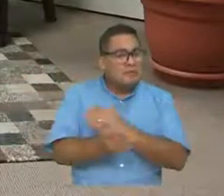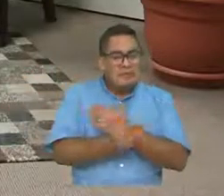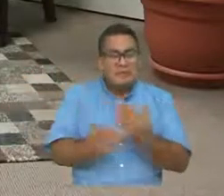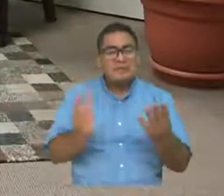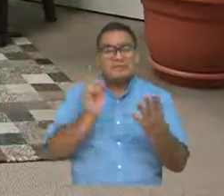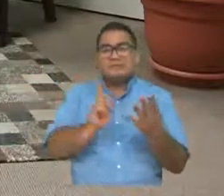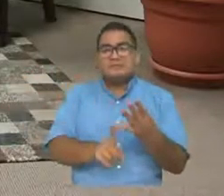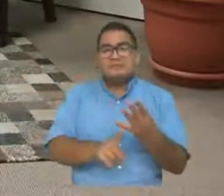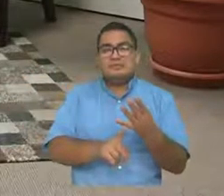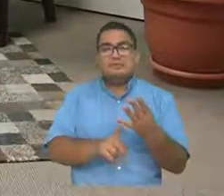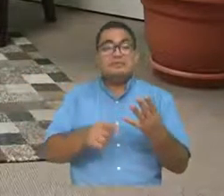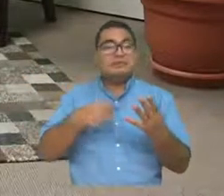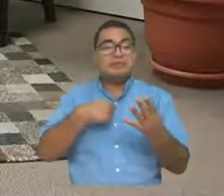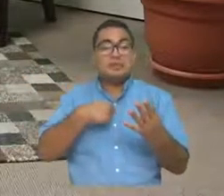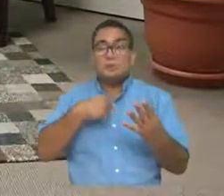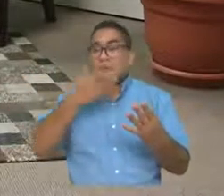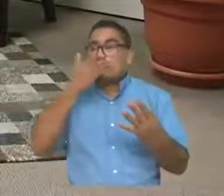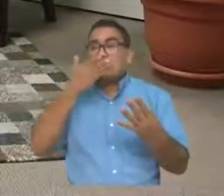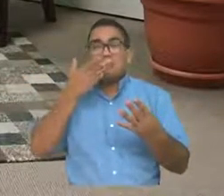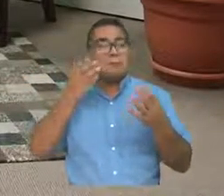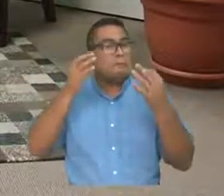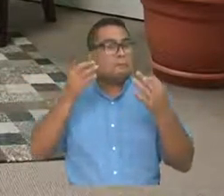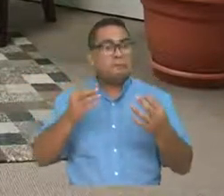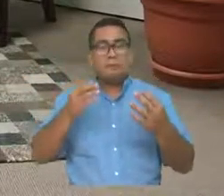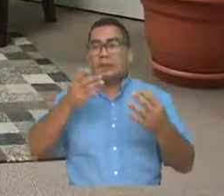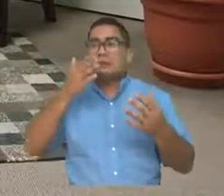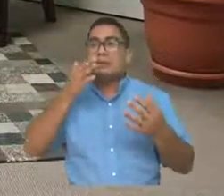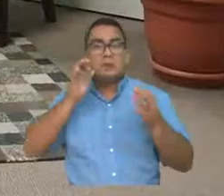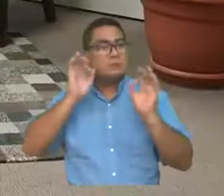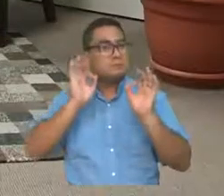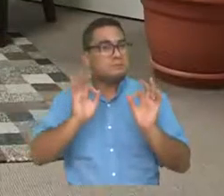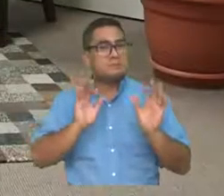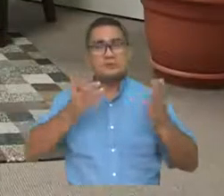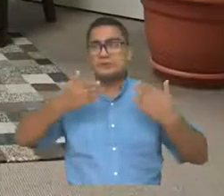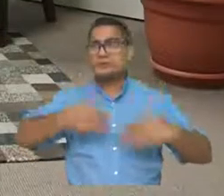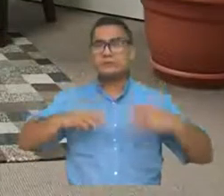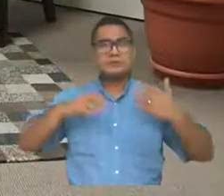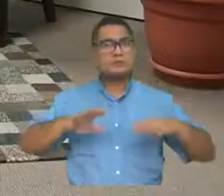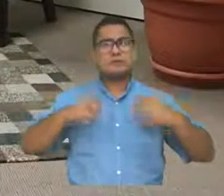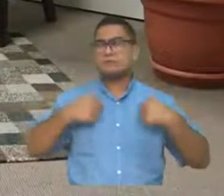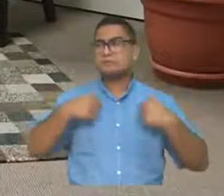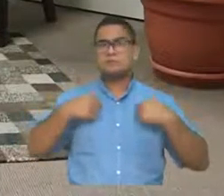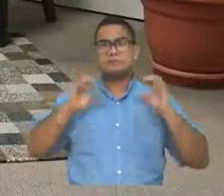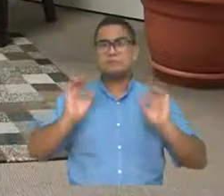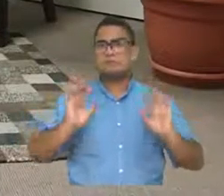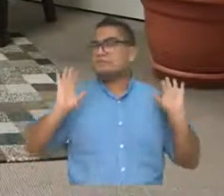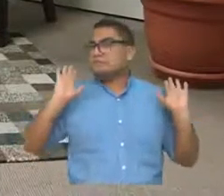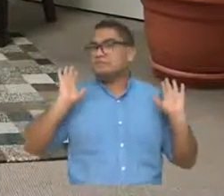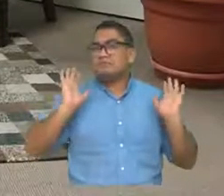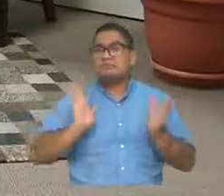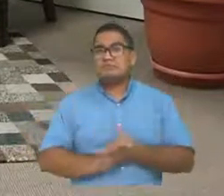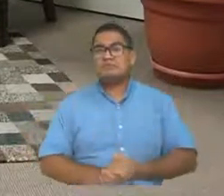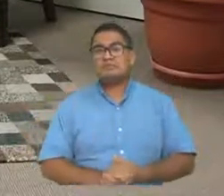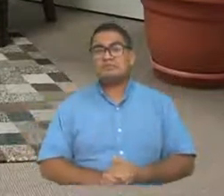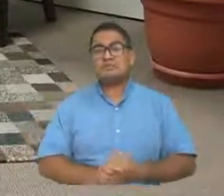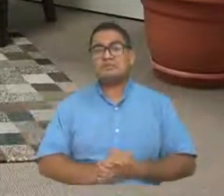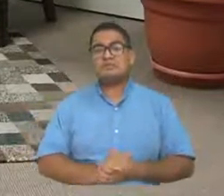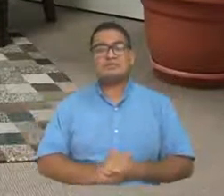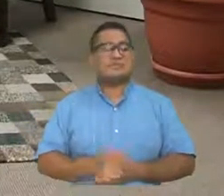asintomático? Un paciente asintomático quiere decir que no tengo síntomas. No tengo ni calentura, no tengo ni tos, no